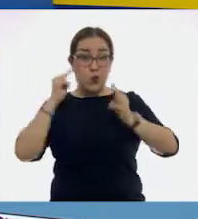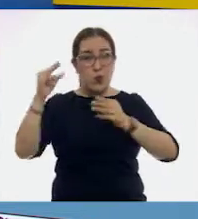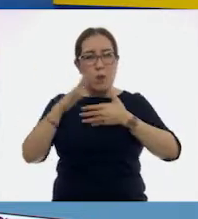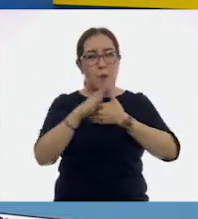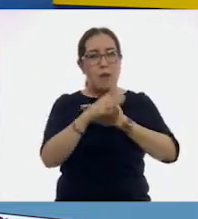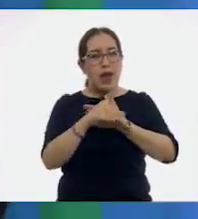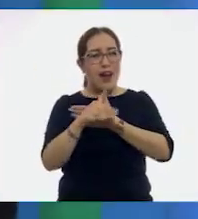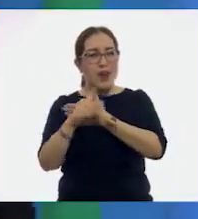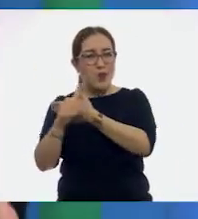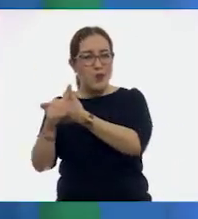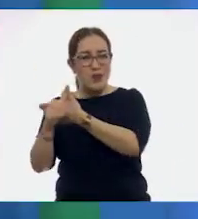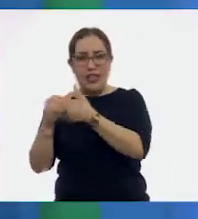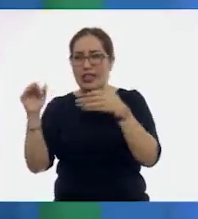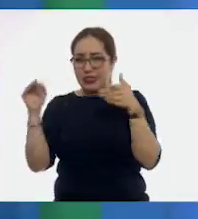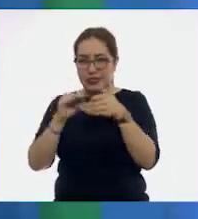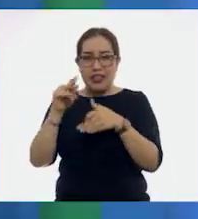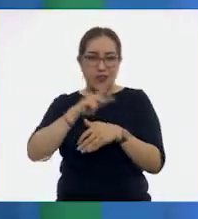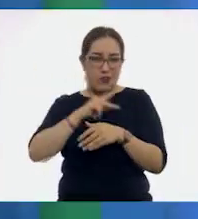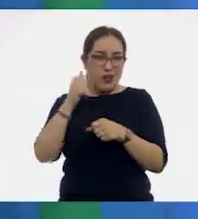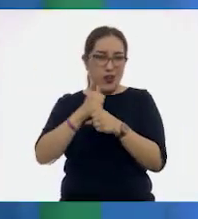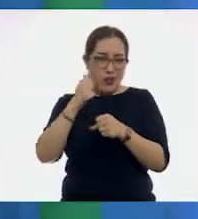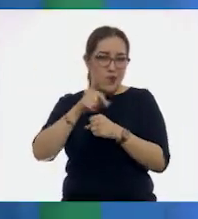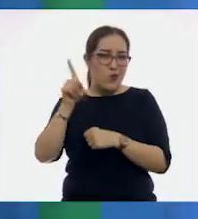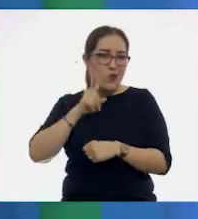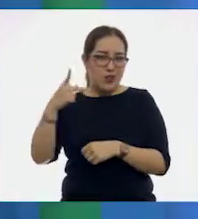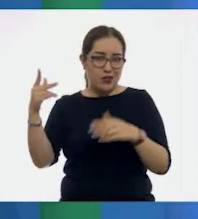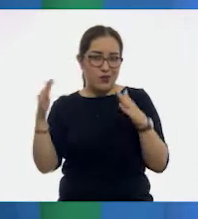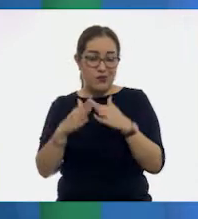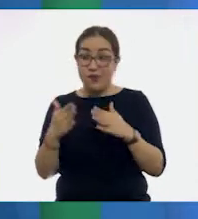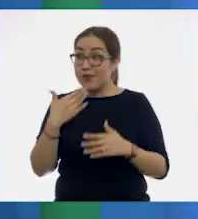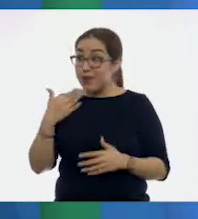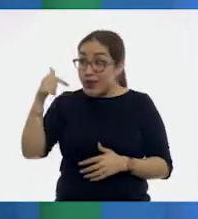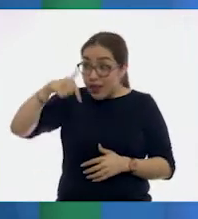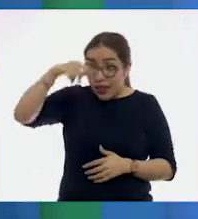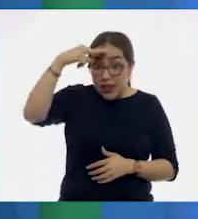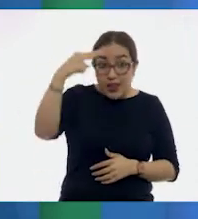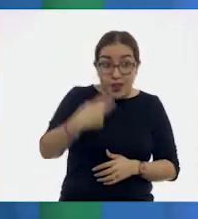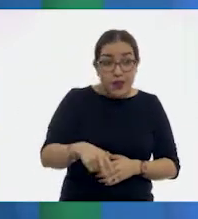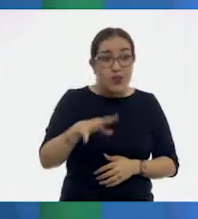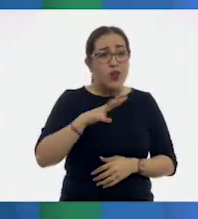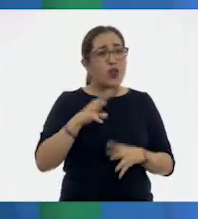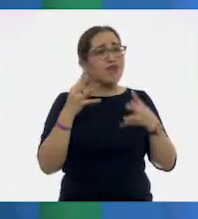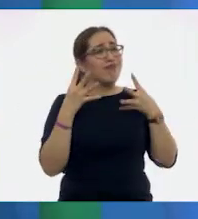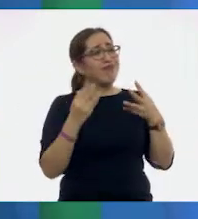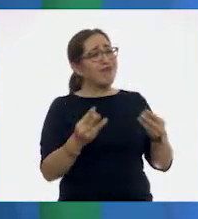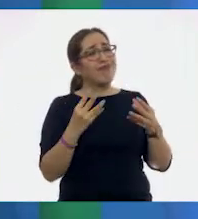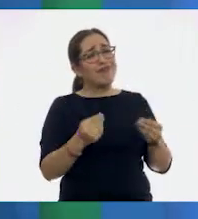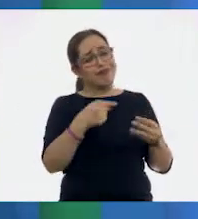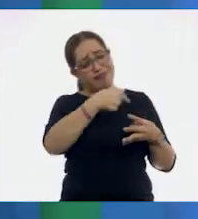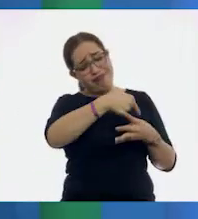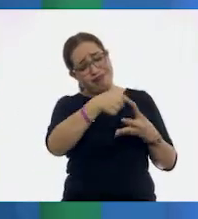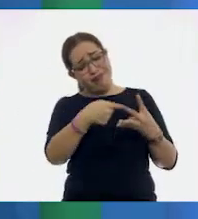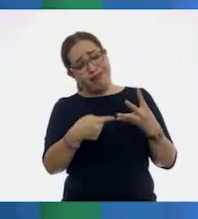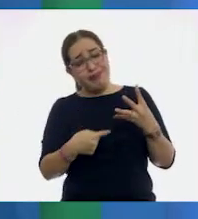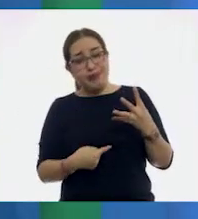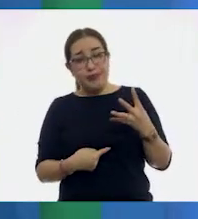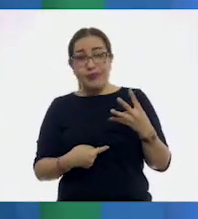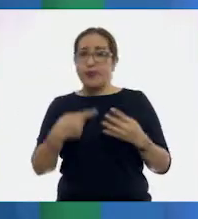abuelita. Bien, en México existen ecosistemas variados. Allá en